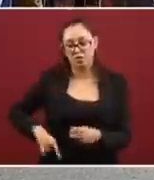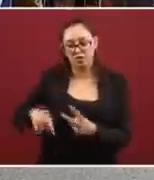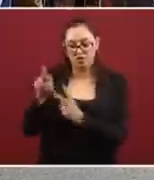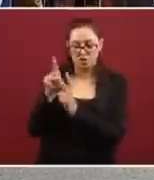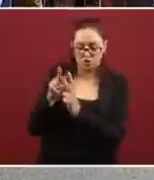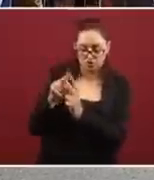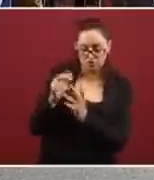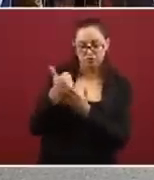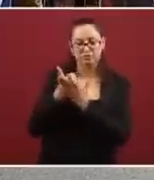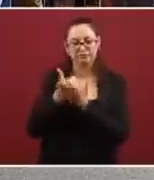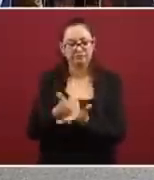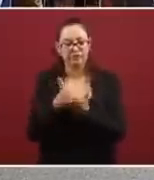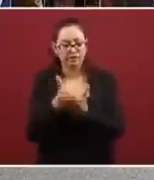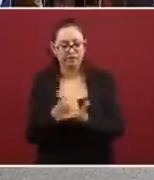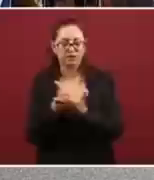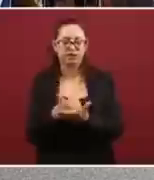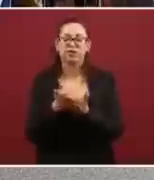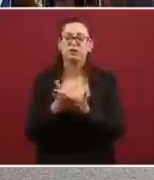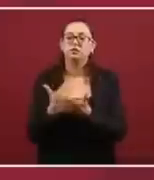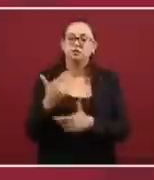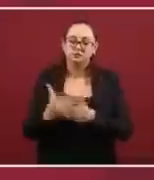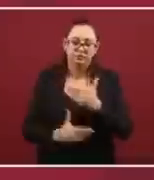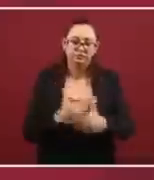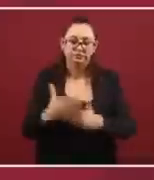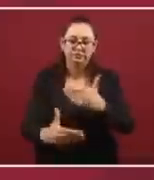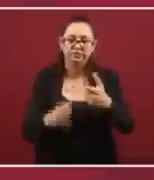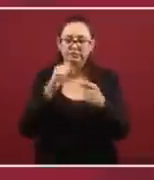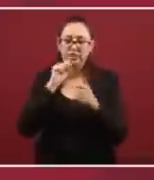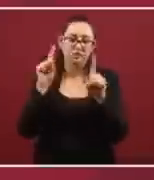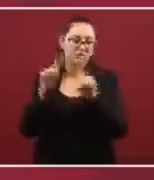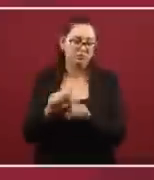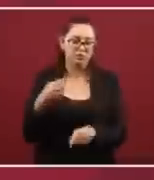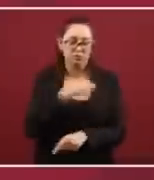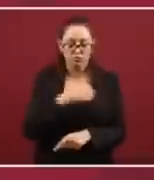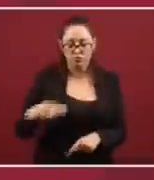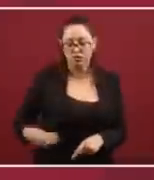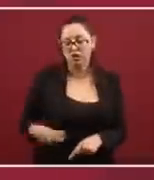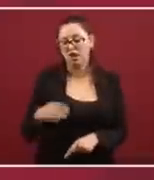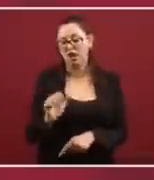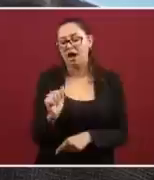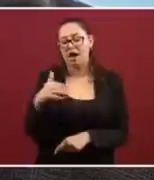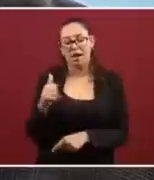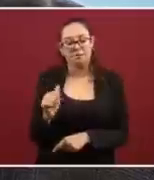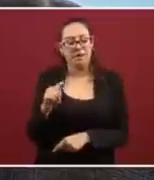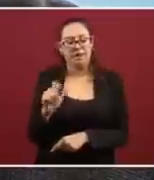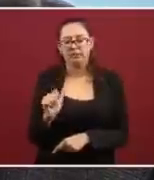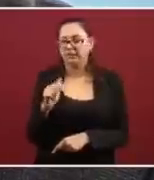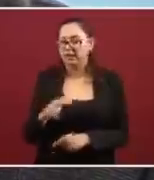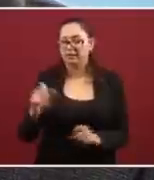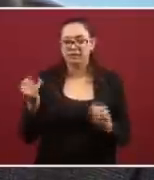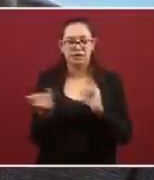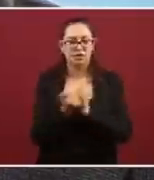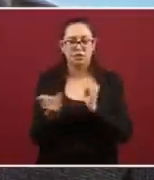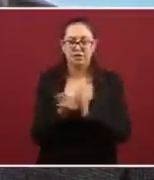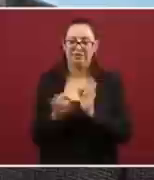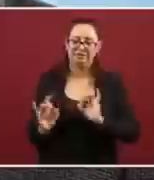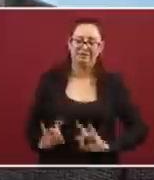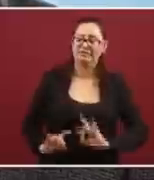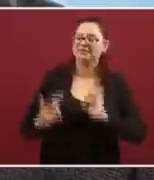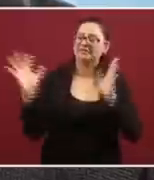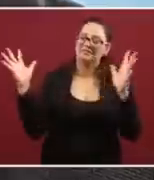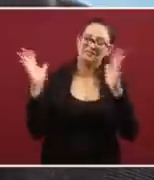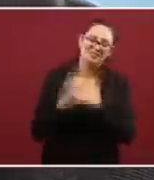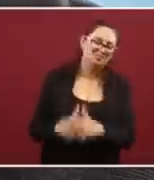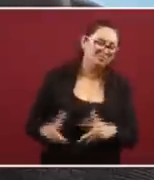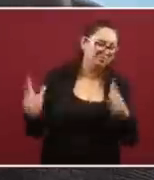proceso como sucedió anteriormente en el municipio de amatán bueno después de una lamentable confrontación que trajo también